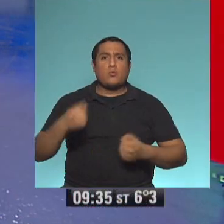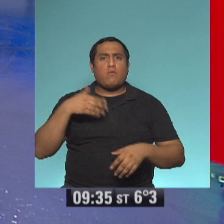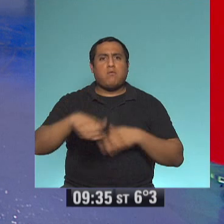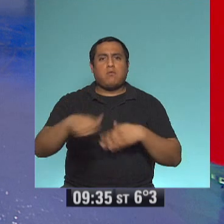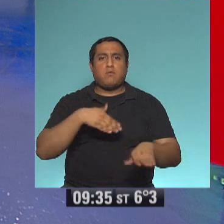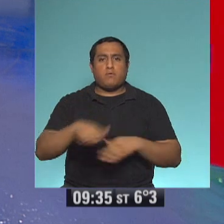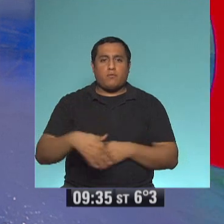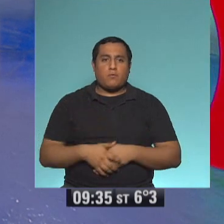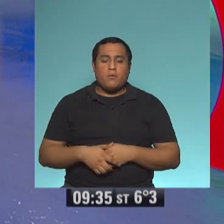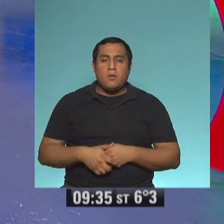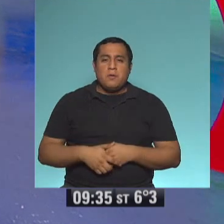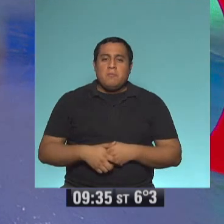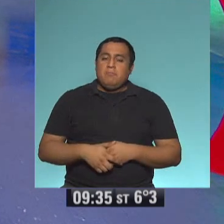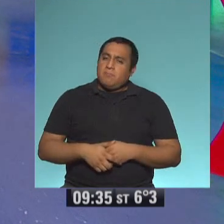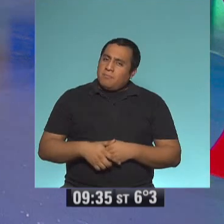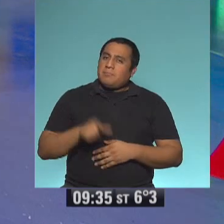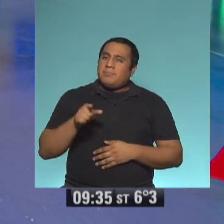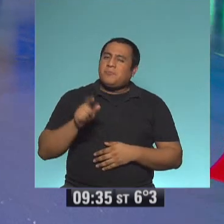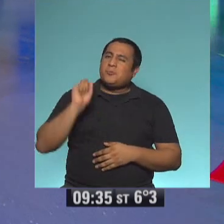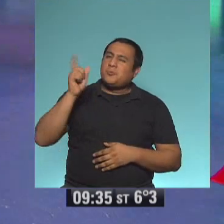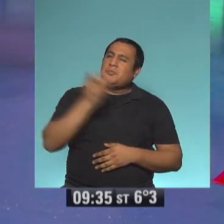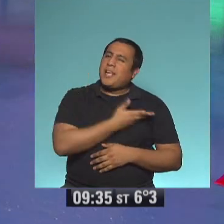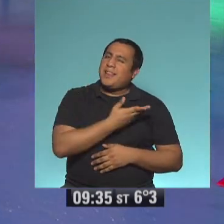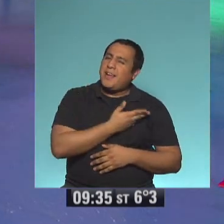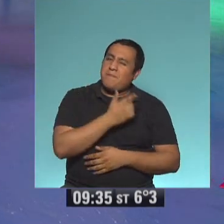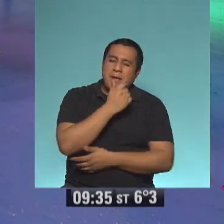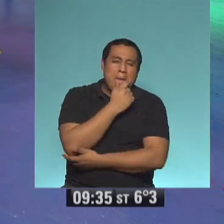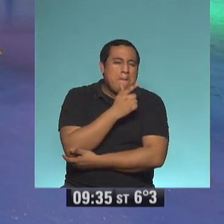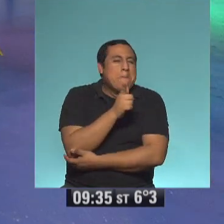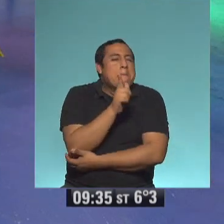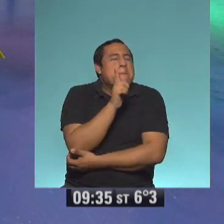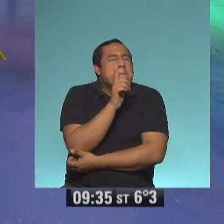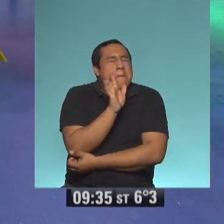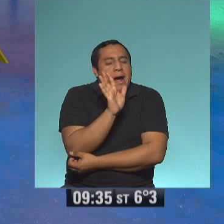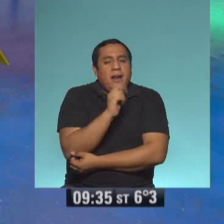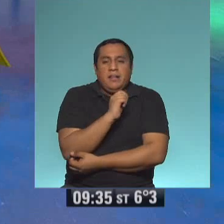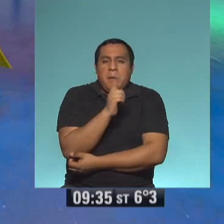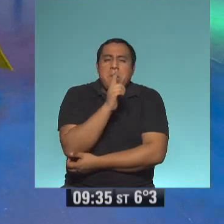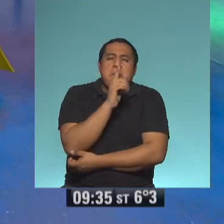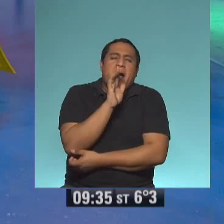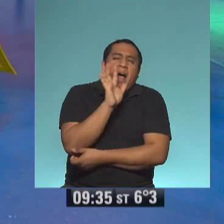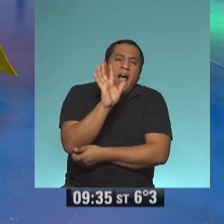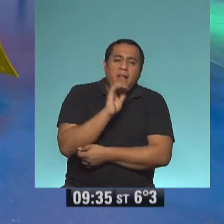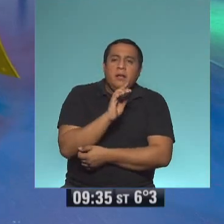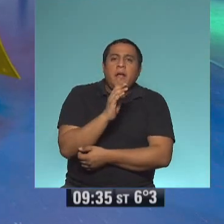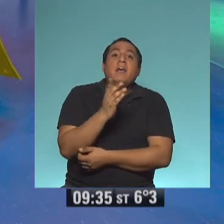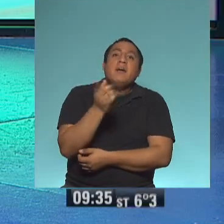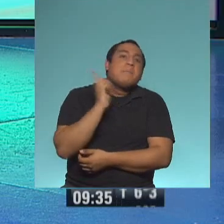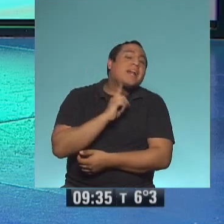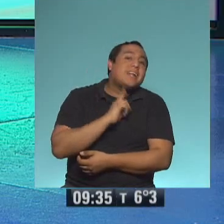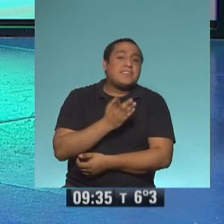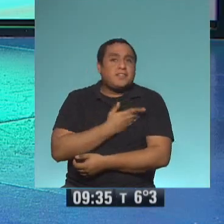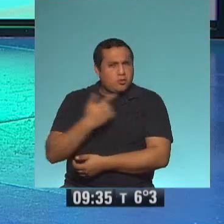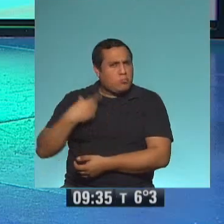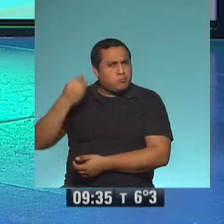el subfluvial de Santa Fe, le pasa raspando, me parece. Ser. Si tiene azulejos... Paraná Santa Fe, sí, porque yo pasé un